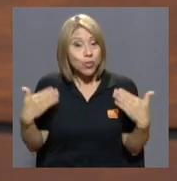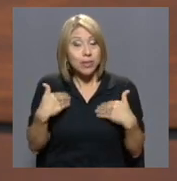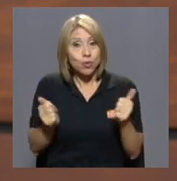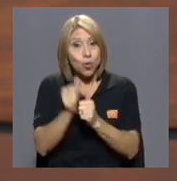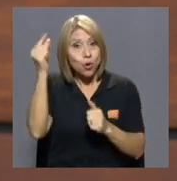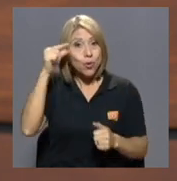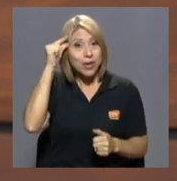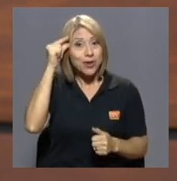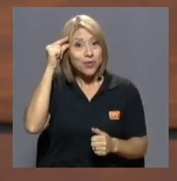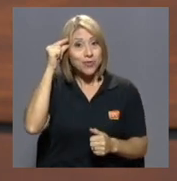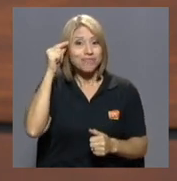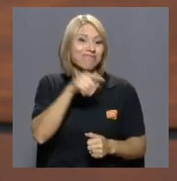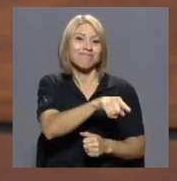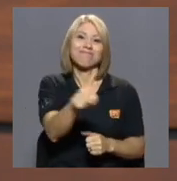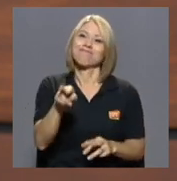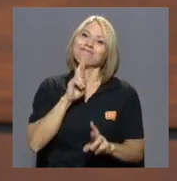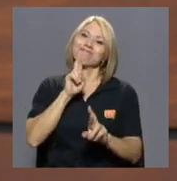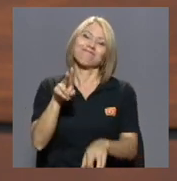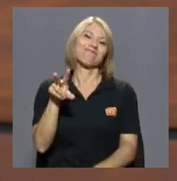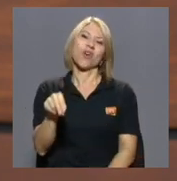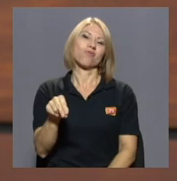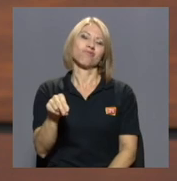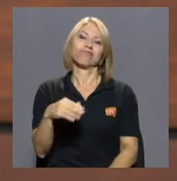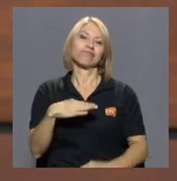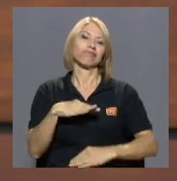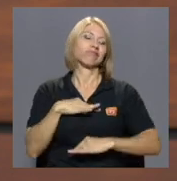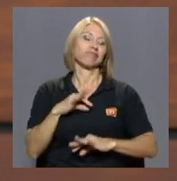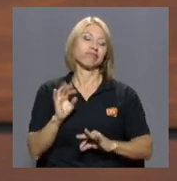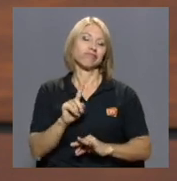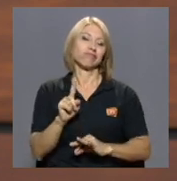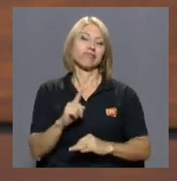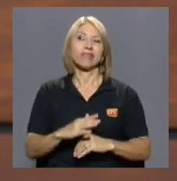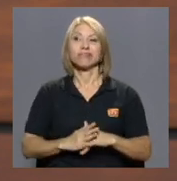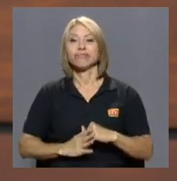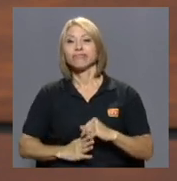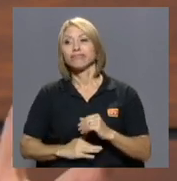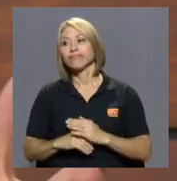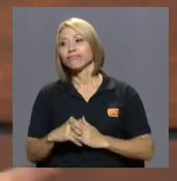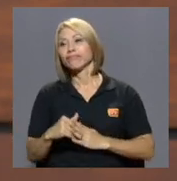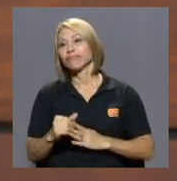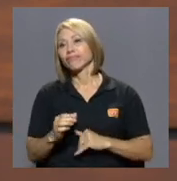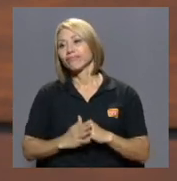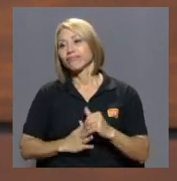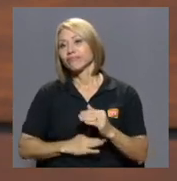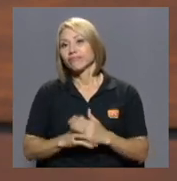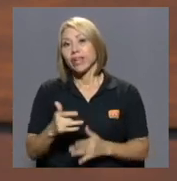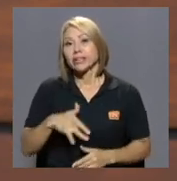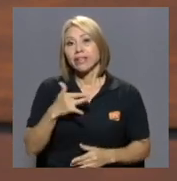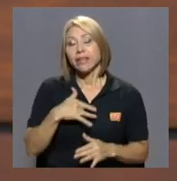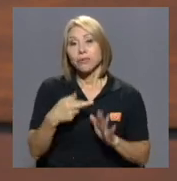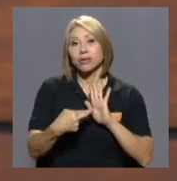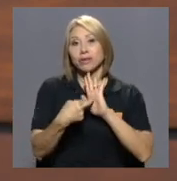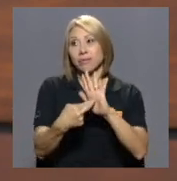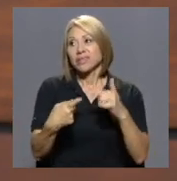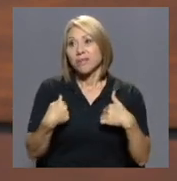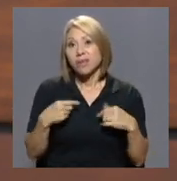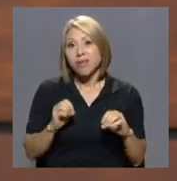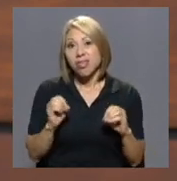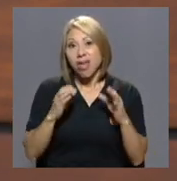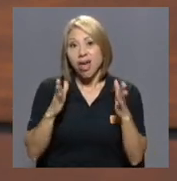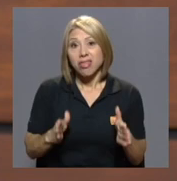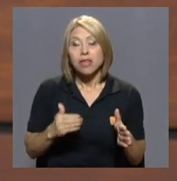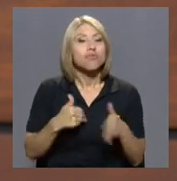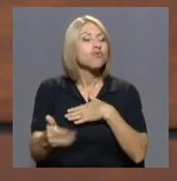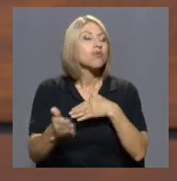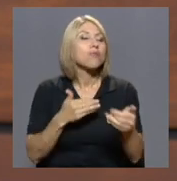estamos incómodos, sentimos que en Cuesta Moras nadie lo representa. No importa por cuál partido